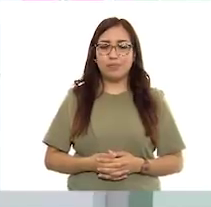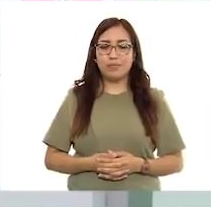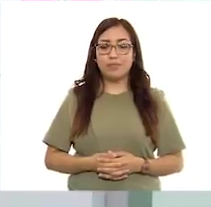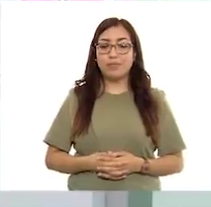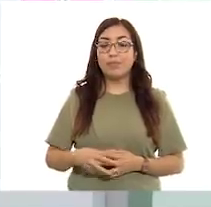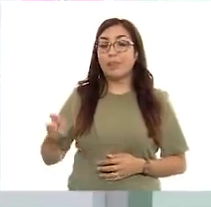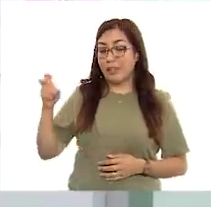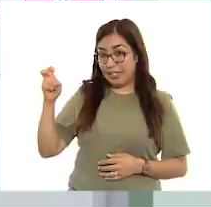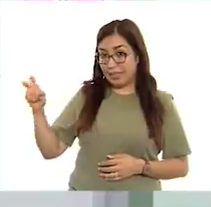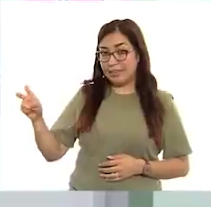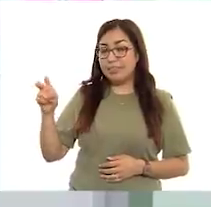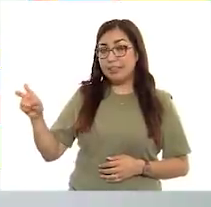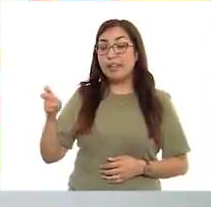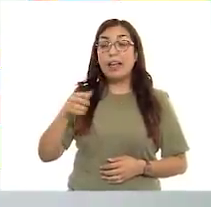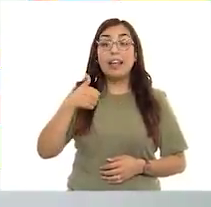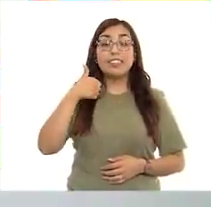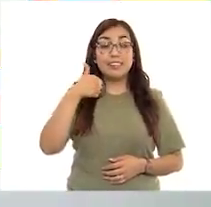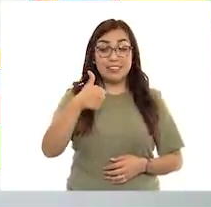6.